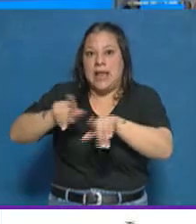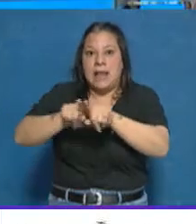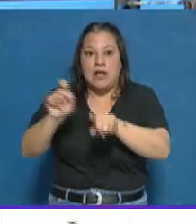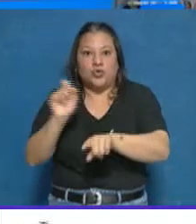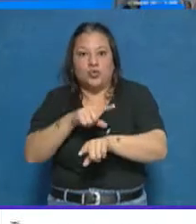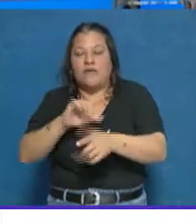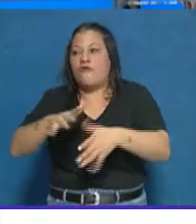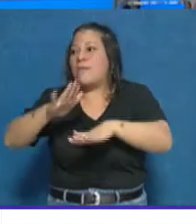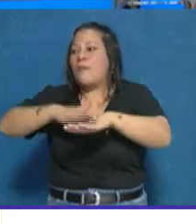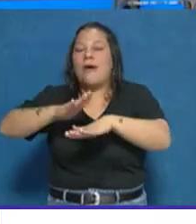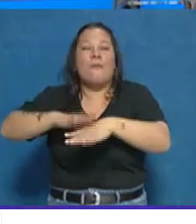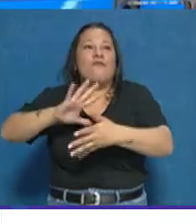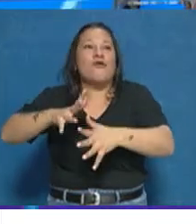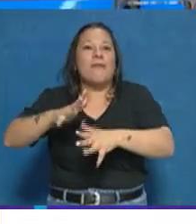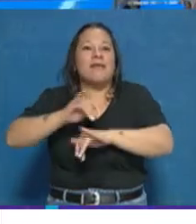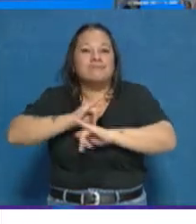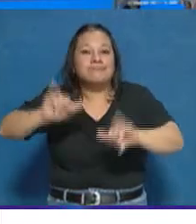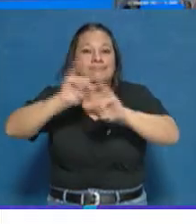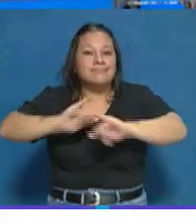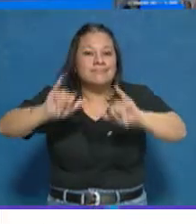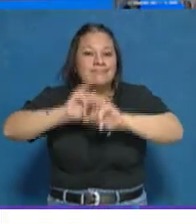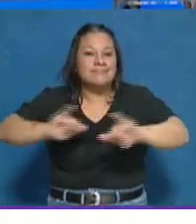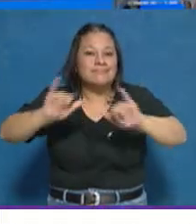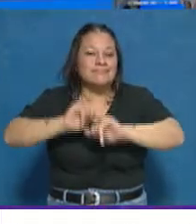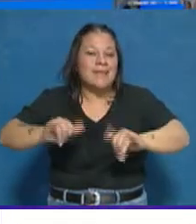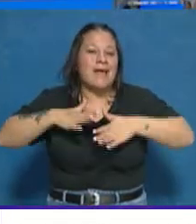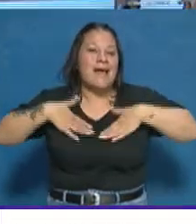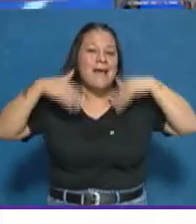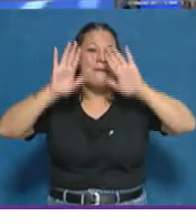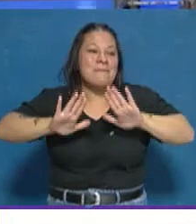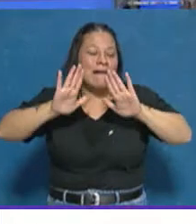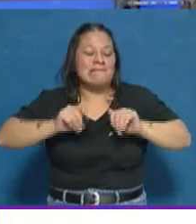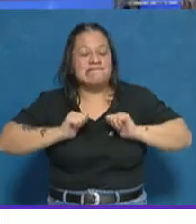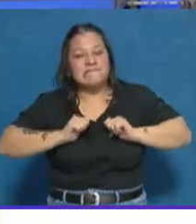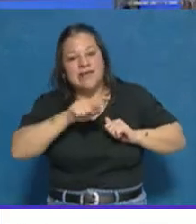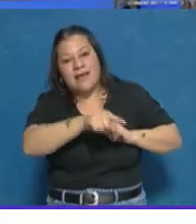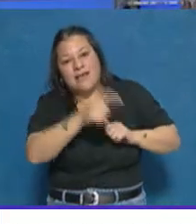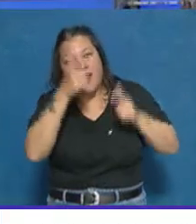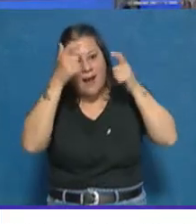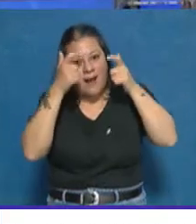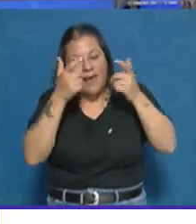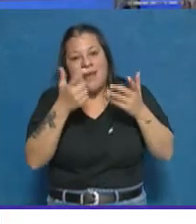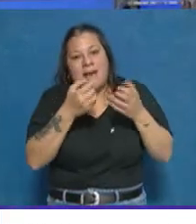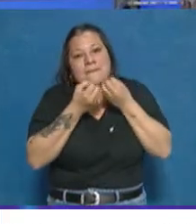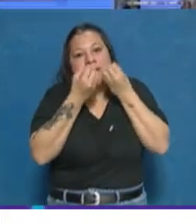especie de función de vocero, ¿no? Para tratar, claro, de llevar un poco la esperanza que todos tenemos de que Juliana salga adelante. Bueno, gracias, Laura.